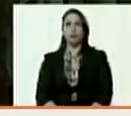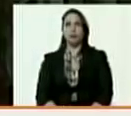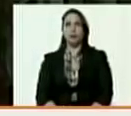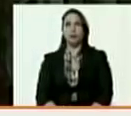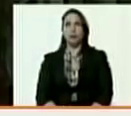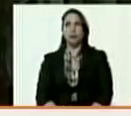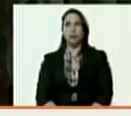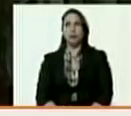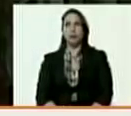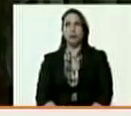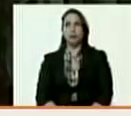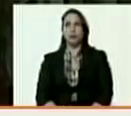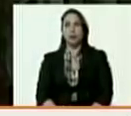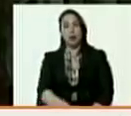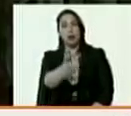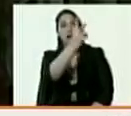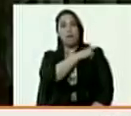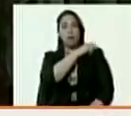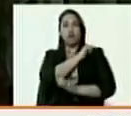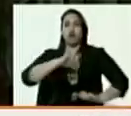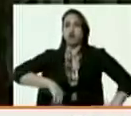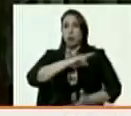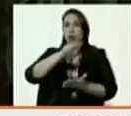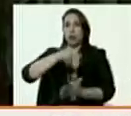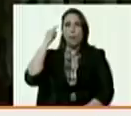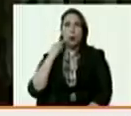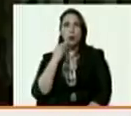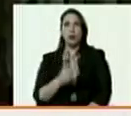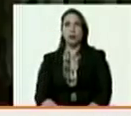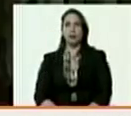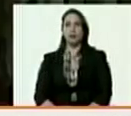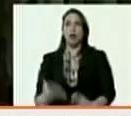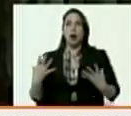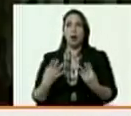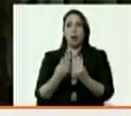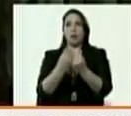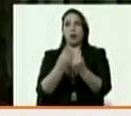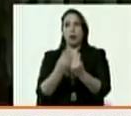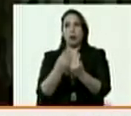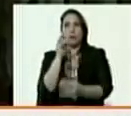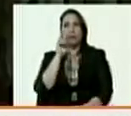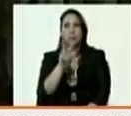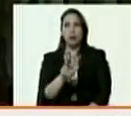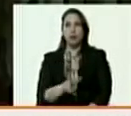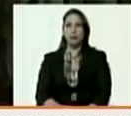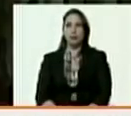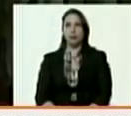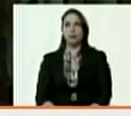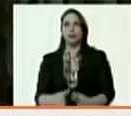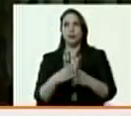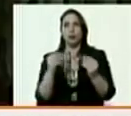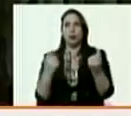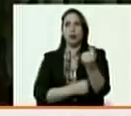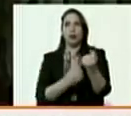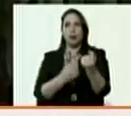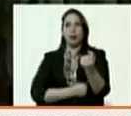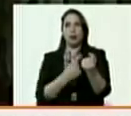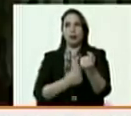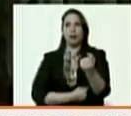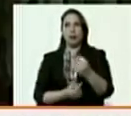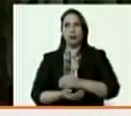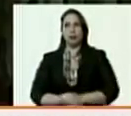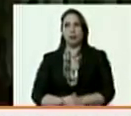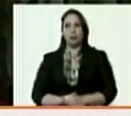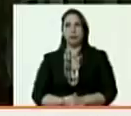Moros, comandante en jefe de la Fuerza Armada Nacional Bolivariana. Me acompañan, como pueden ver, a todos mis hermanos y hermanas,